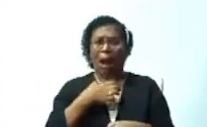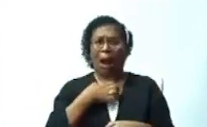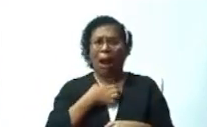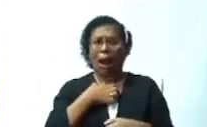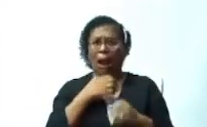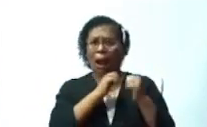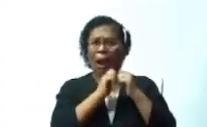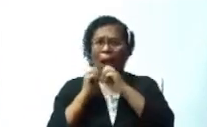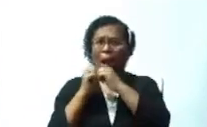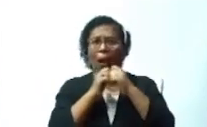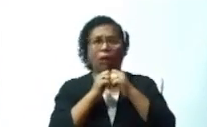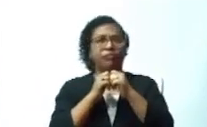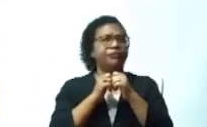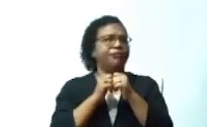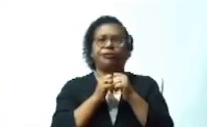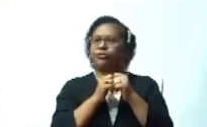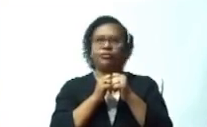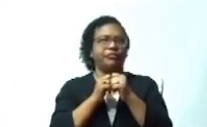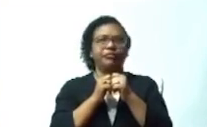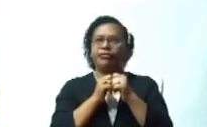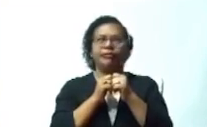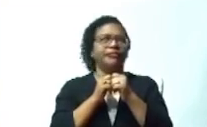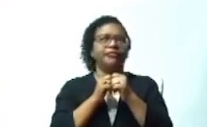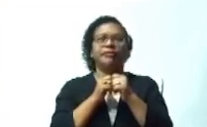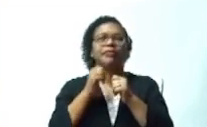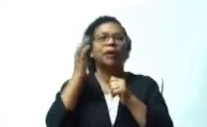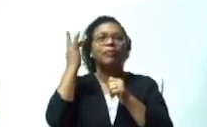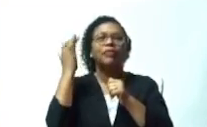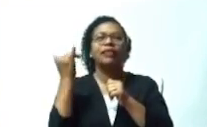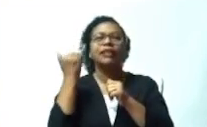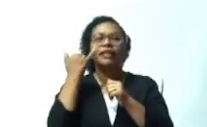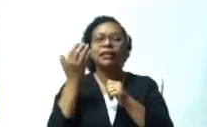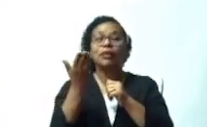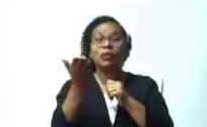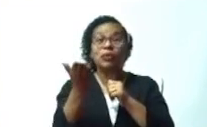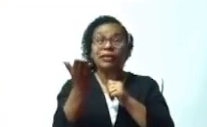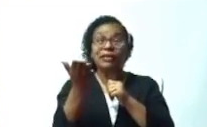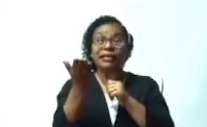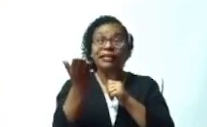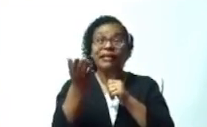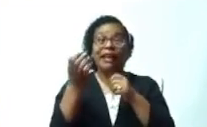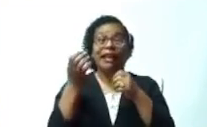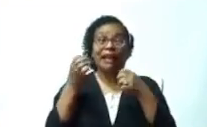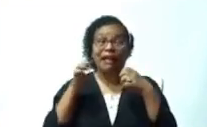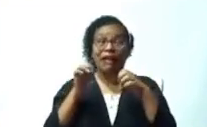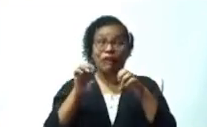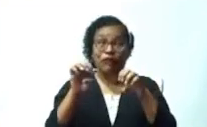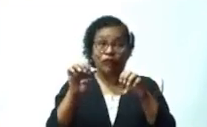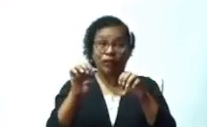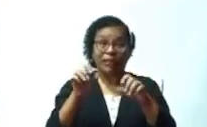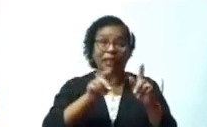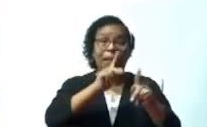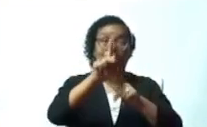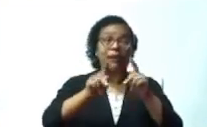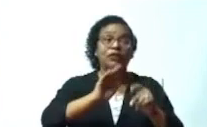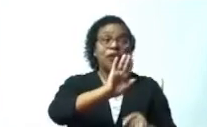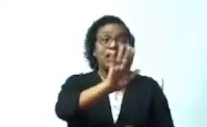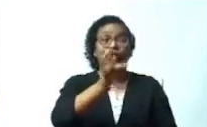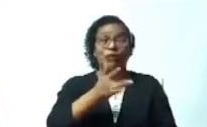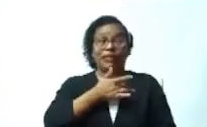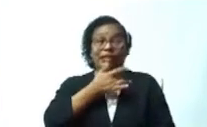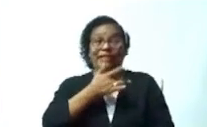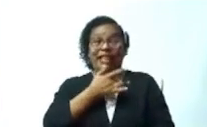cuando usted intenta caminar en contravía al sentimiento popular, suele